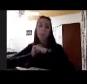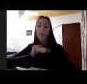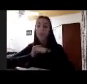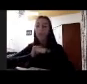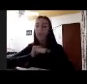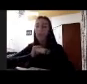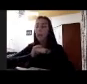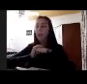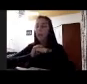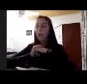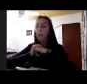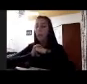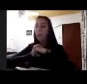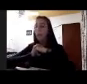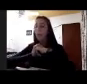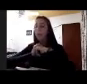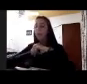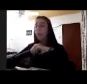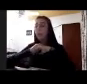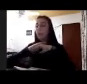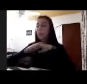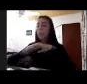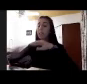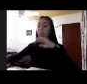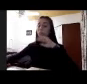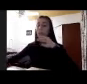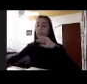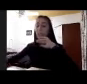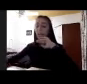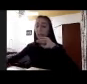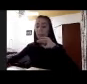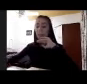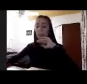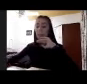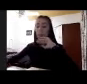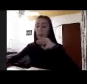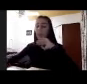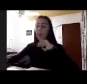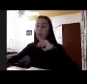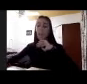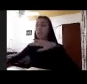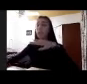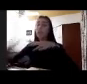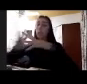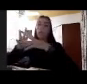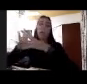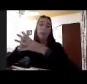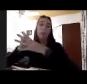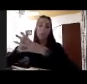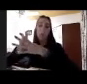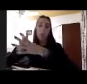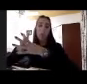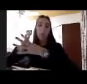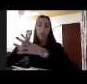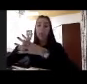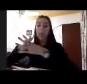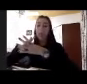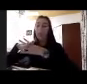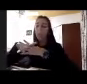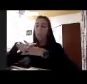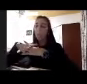ayuda un montón a ubicar los proyectos. Entonces la idea es de que cada punto que esté ubicado el